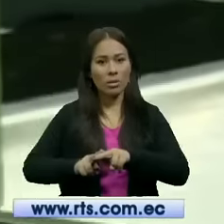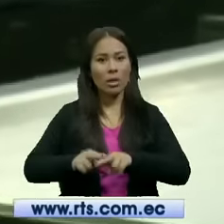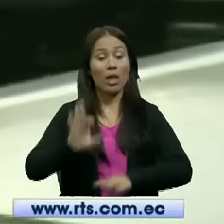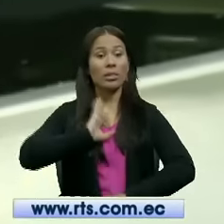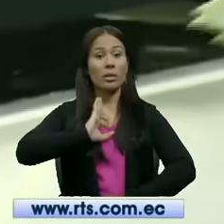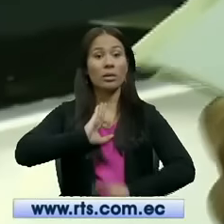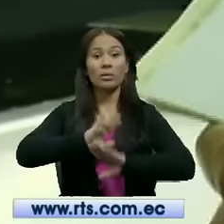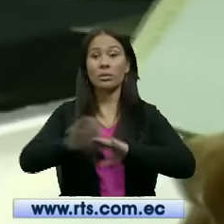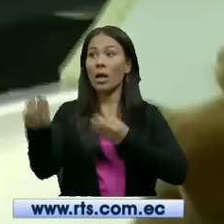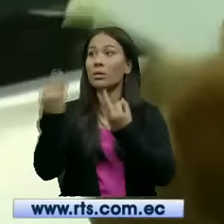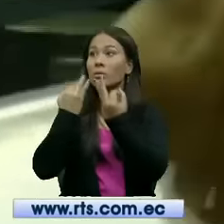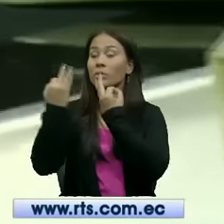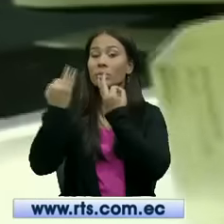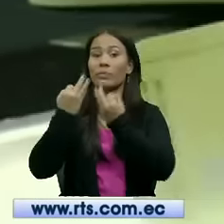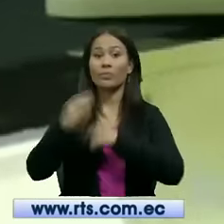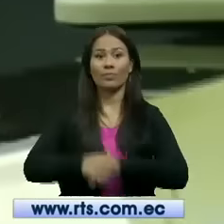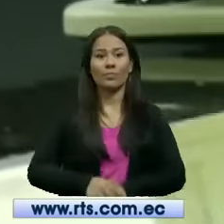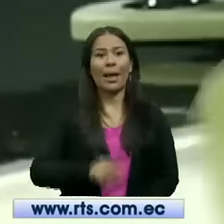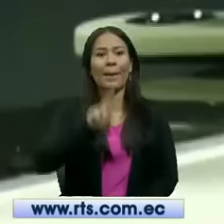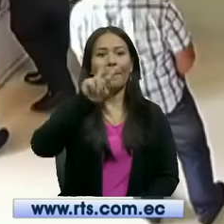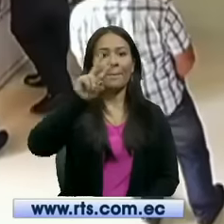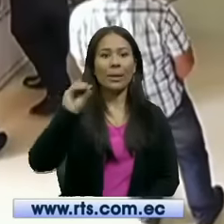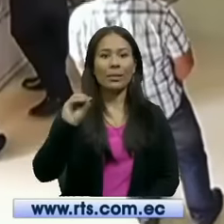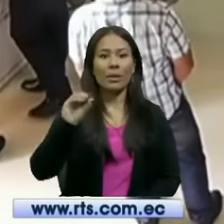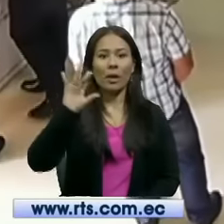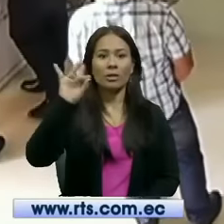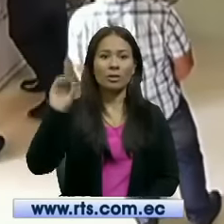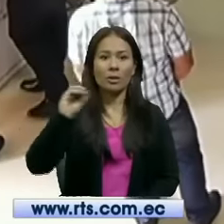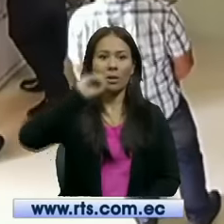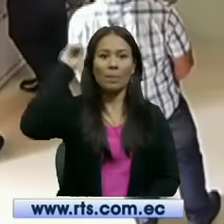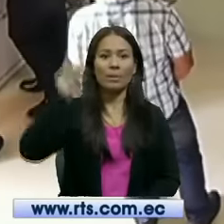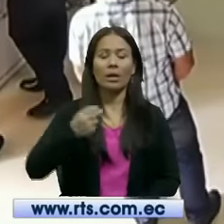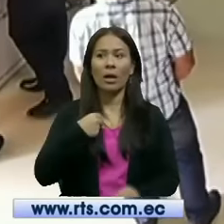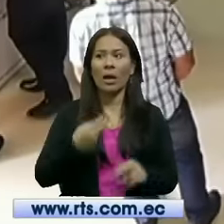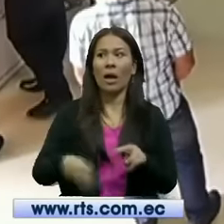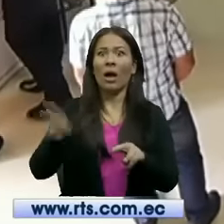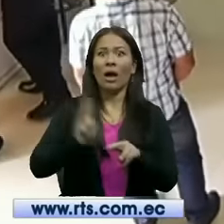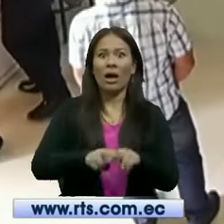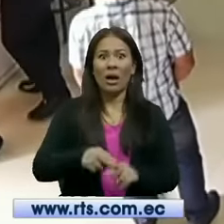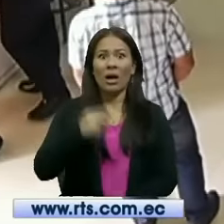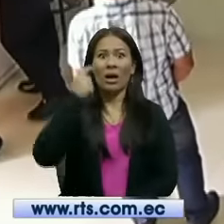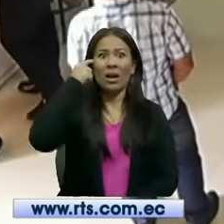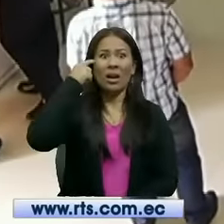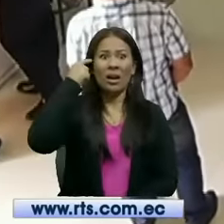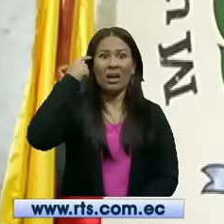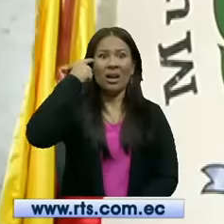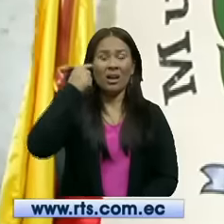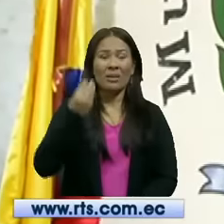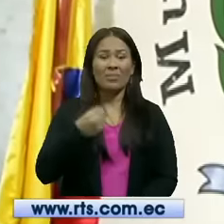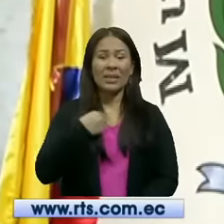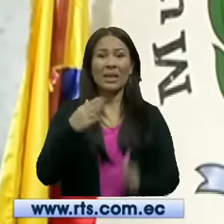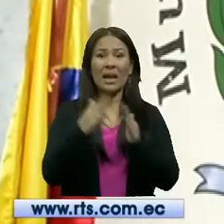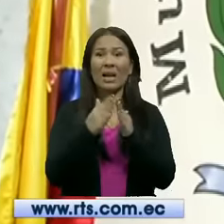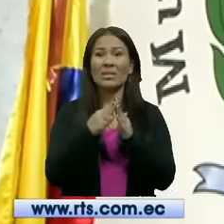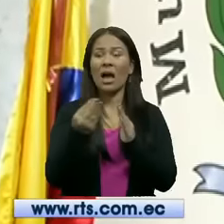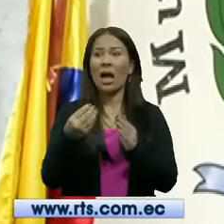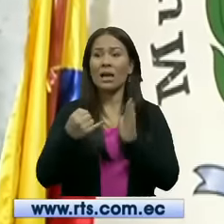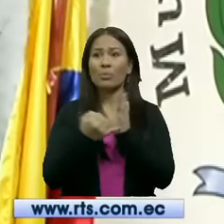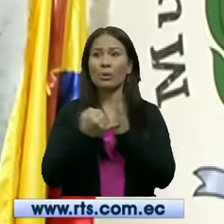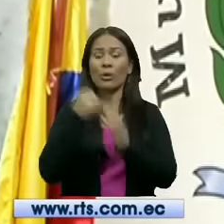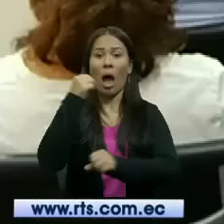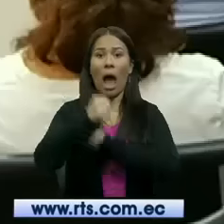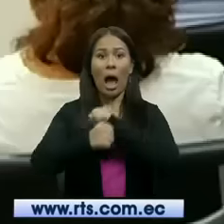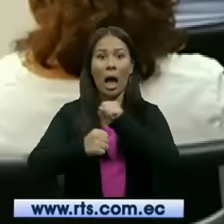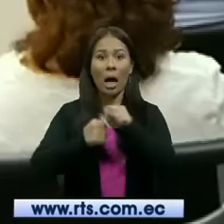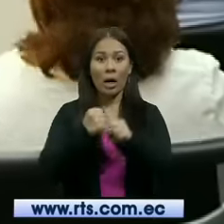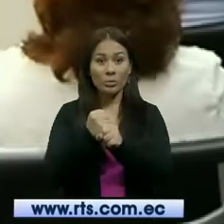Entre 20 y 80% es como les iban llegando los desconciertos para dueños de propiedades en el cantón San Borondón al momento